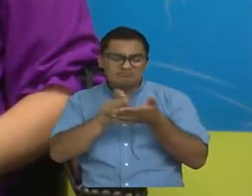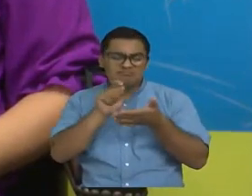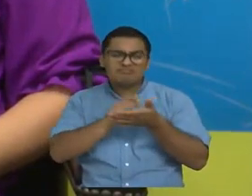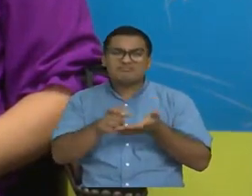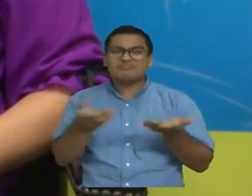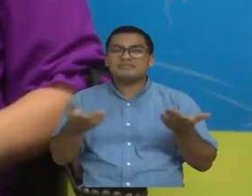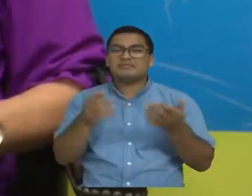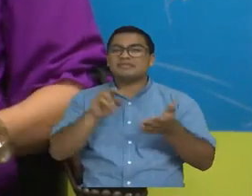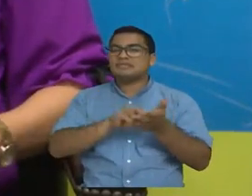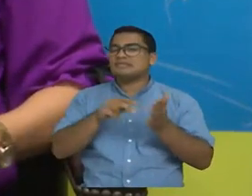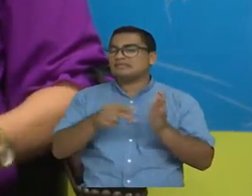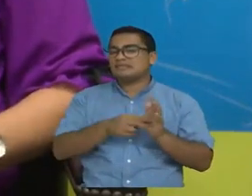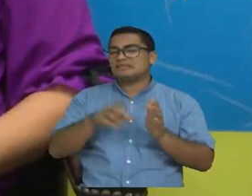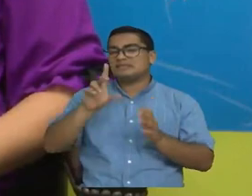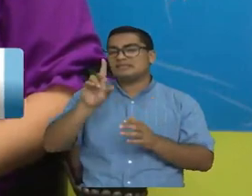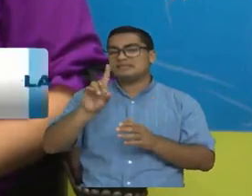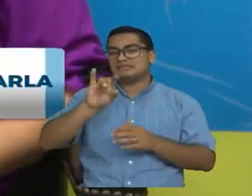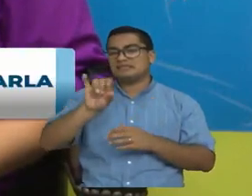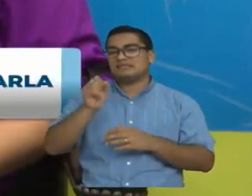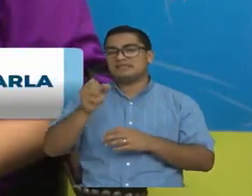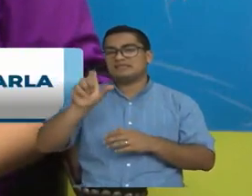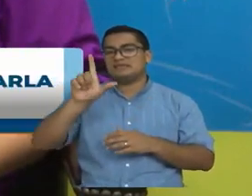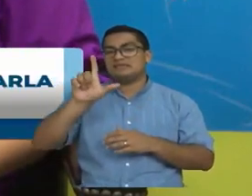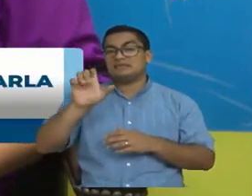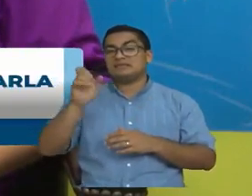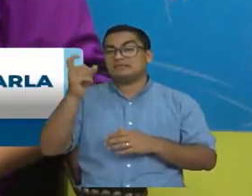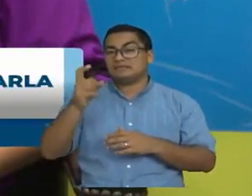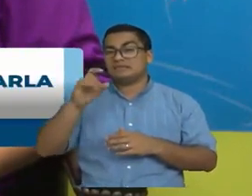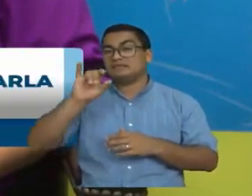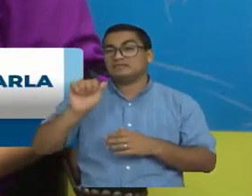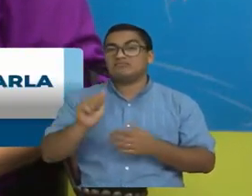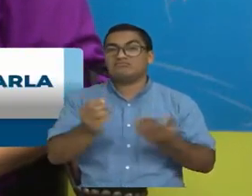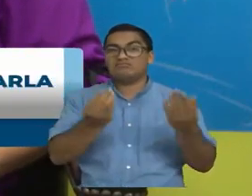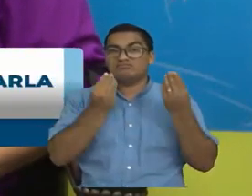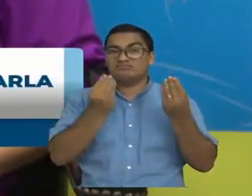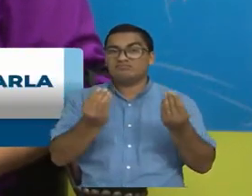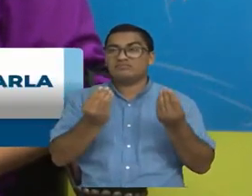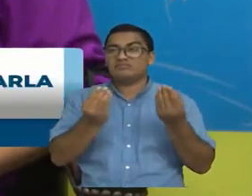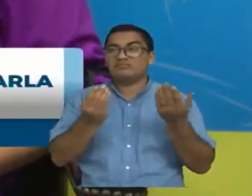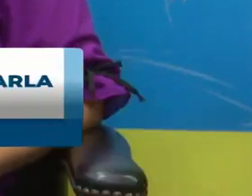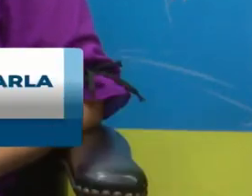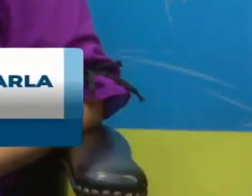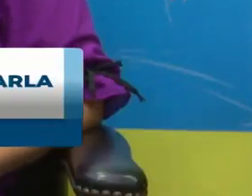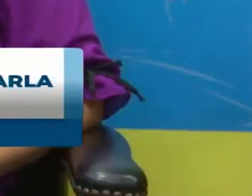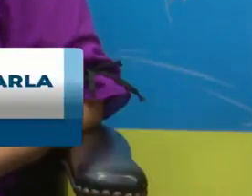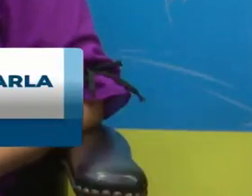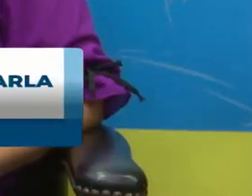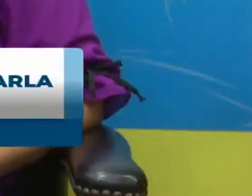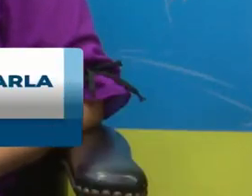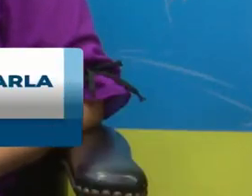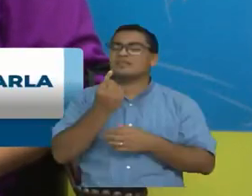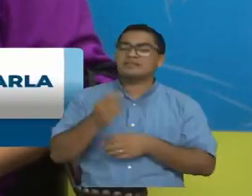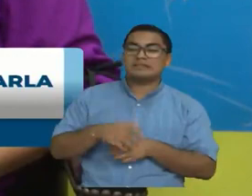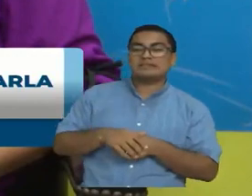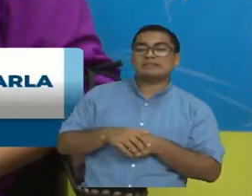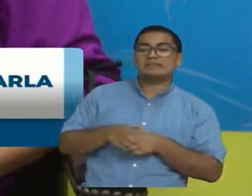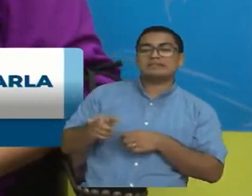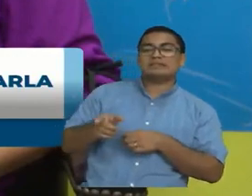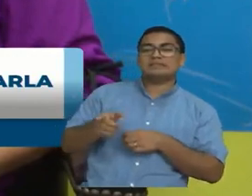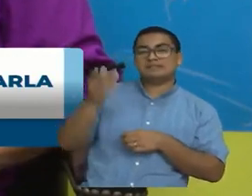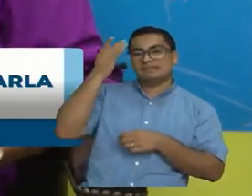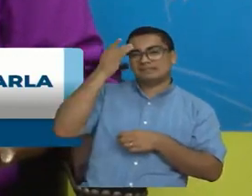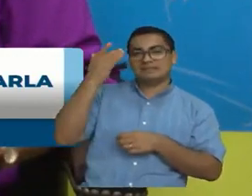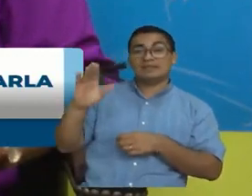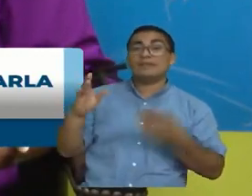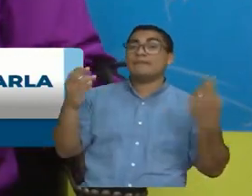dislexia algunas veces, yo diría la mayor veces, es detectada inicialmente por los maestros, porque